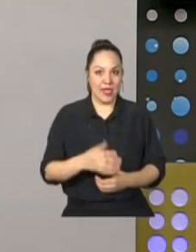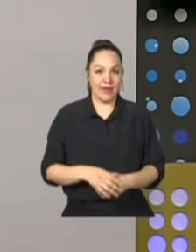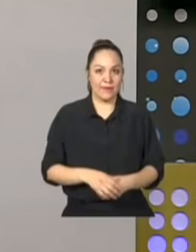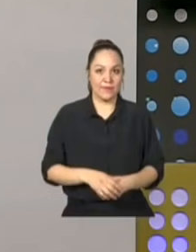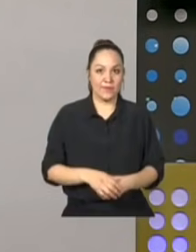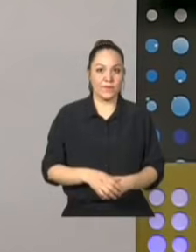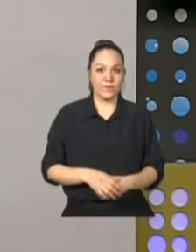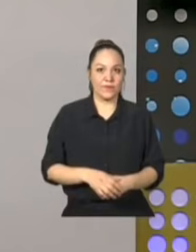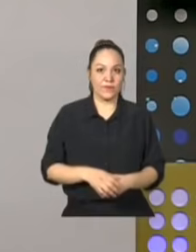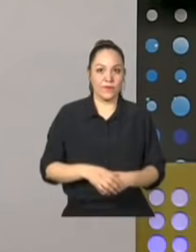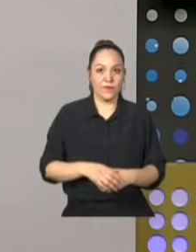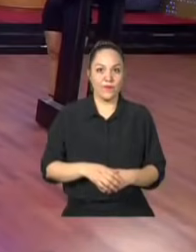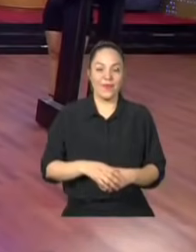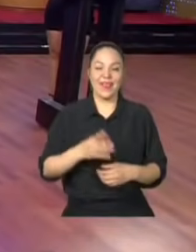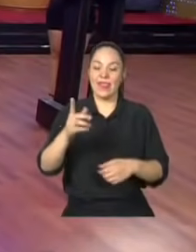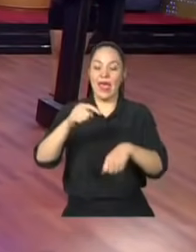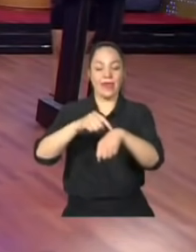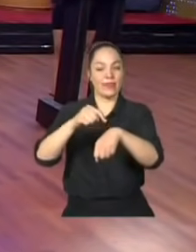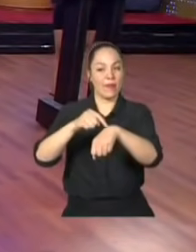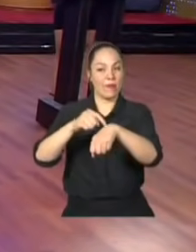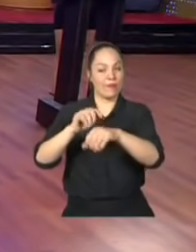¡Bongles para todos! Tiempo, gracias.